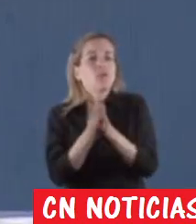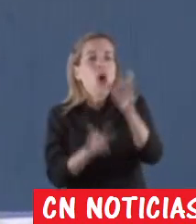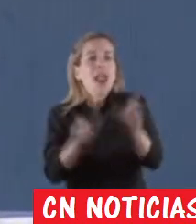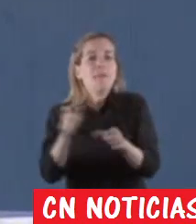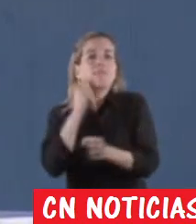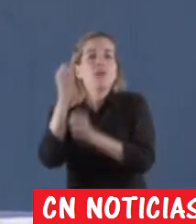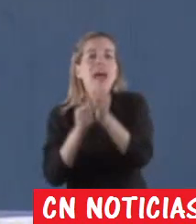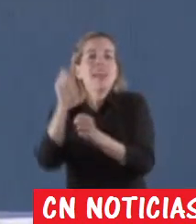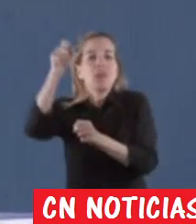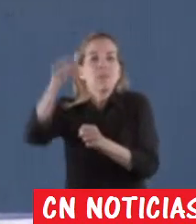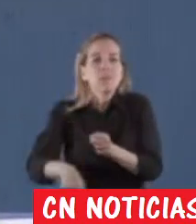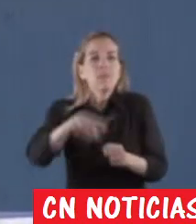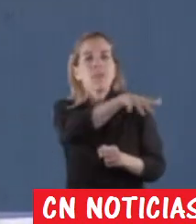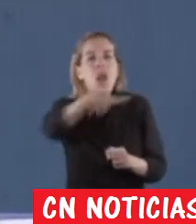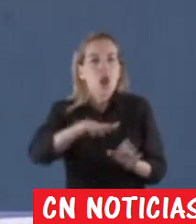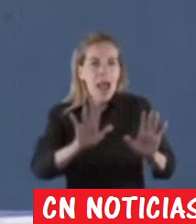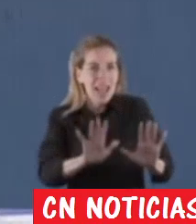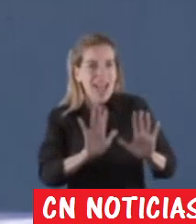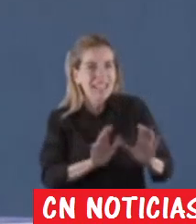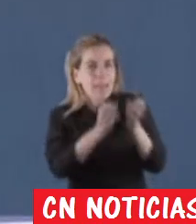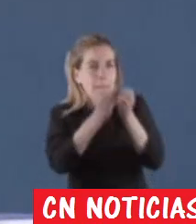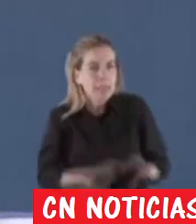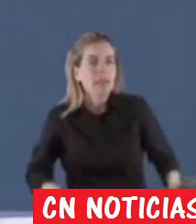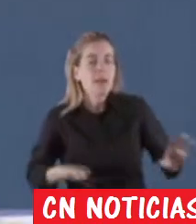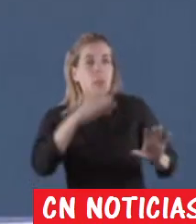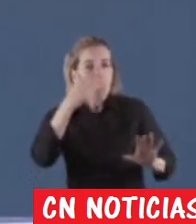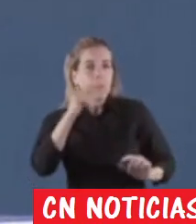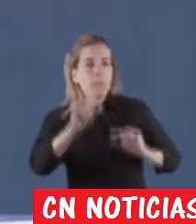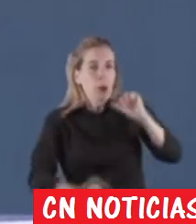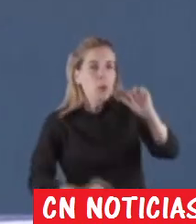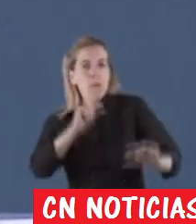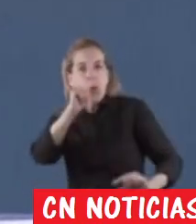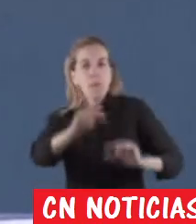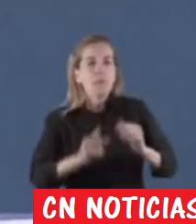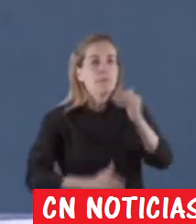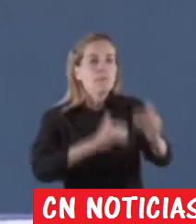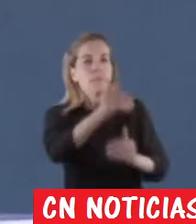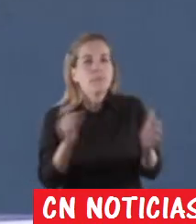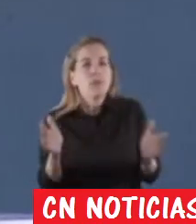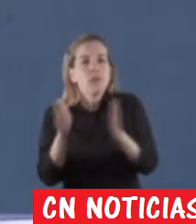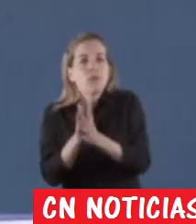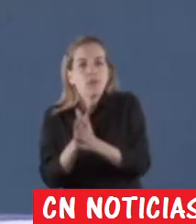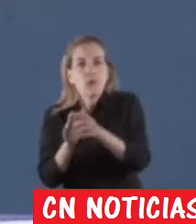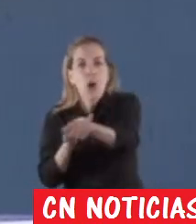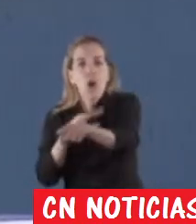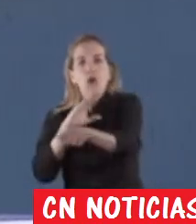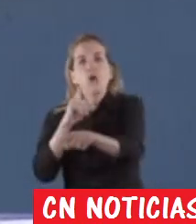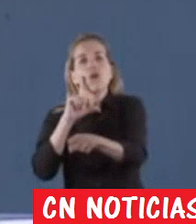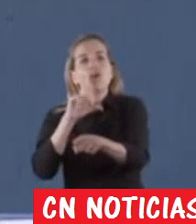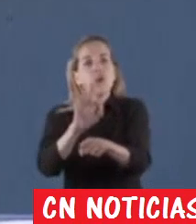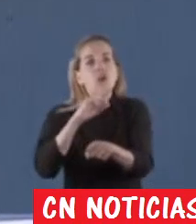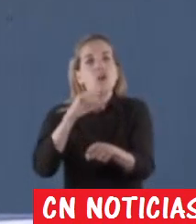después queríamos ir por un paso más adelante. Y estuvimos reunidos con Julio Vitovelo y